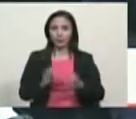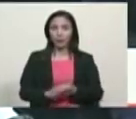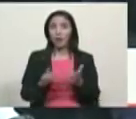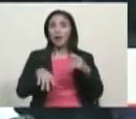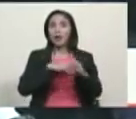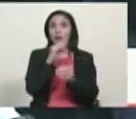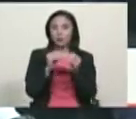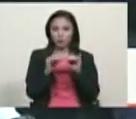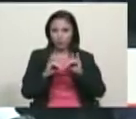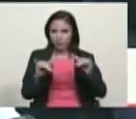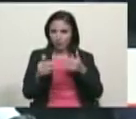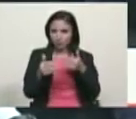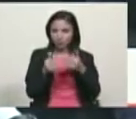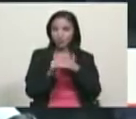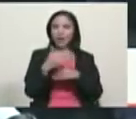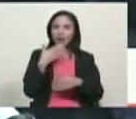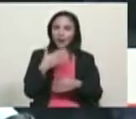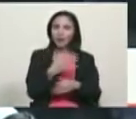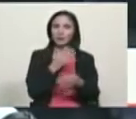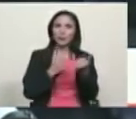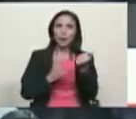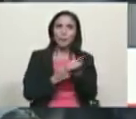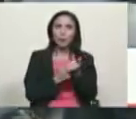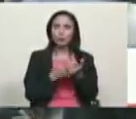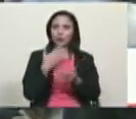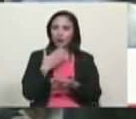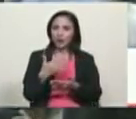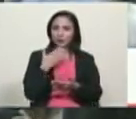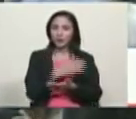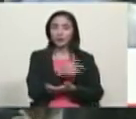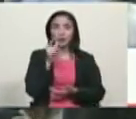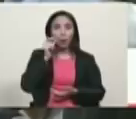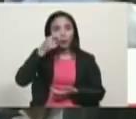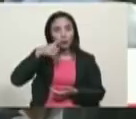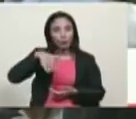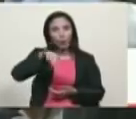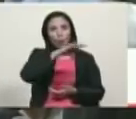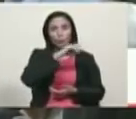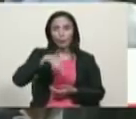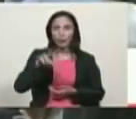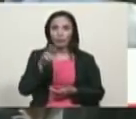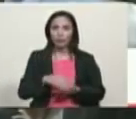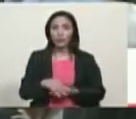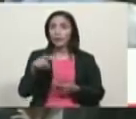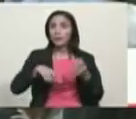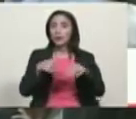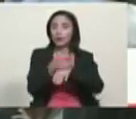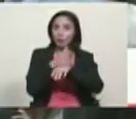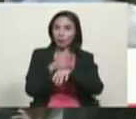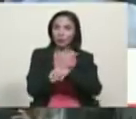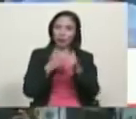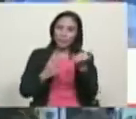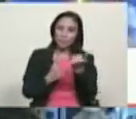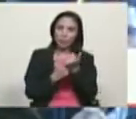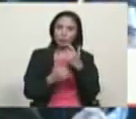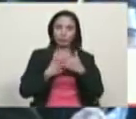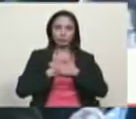clausura agradeció a nombre del pueblo bolivariano y del gobierno bolivariano las